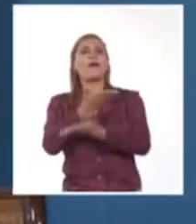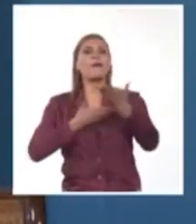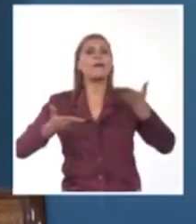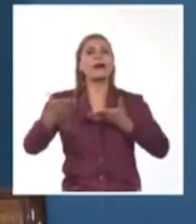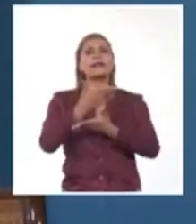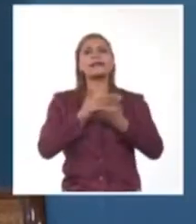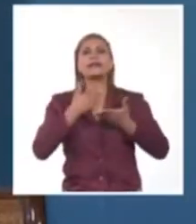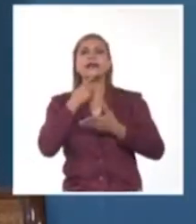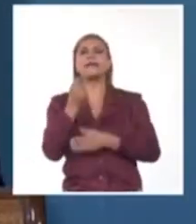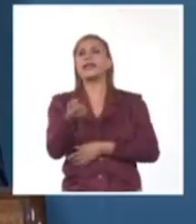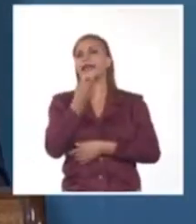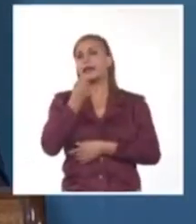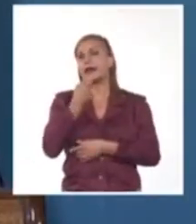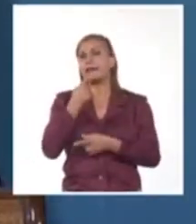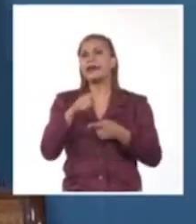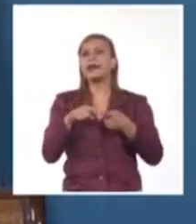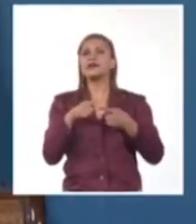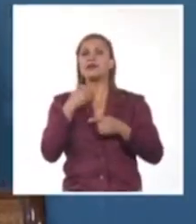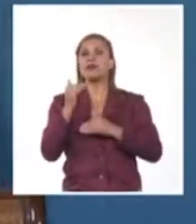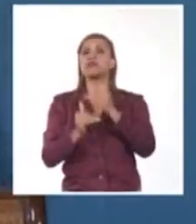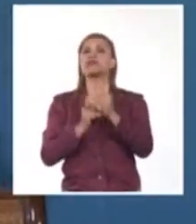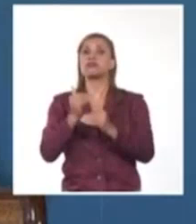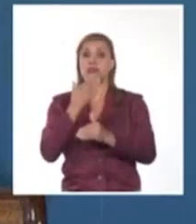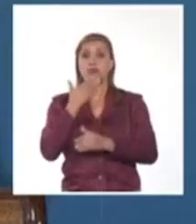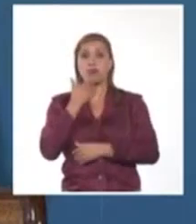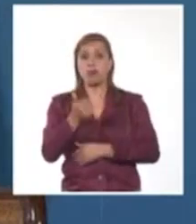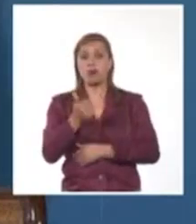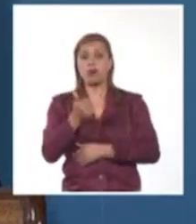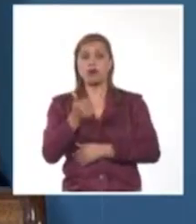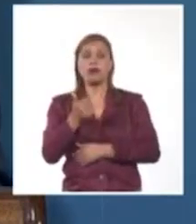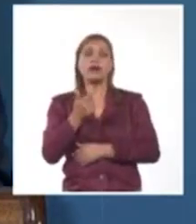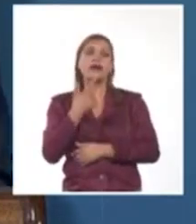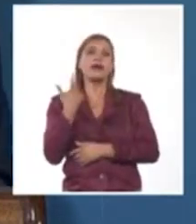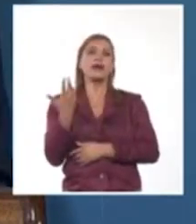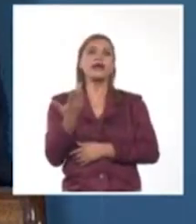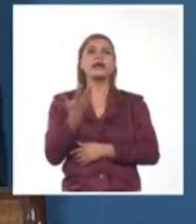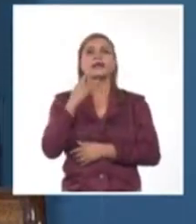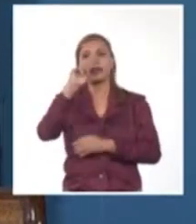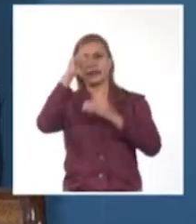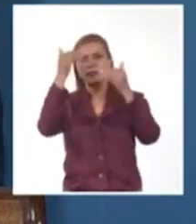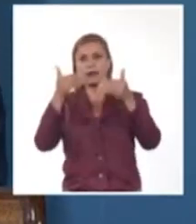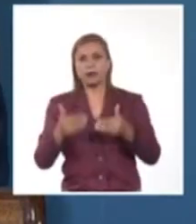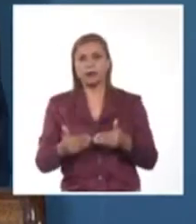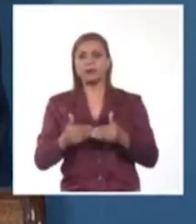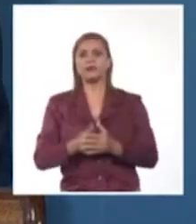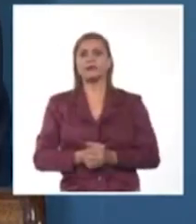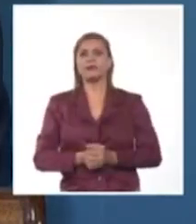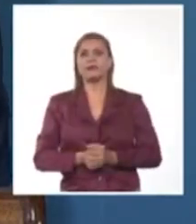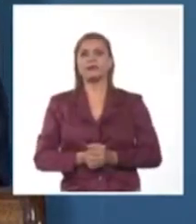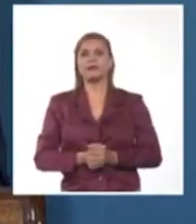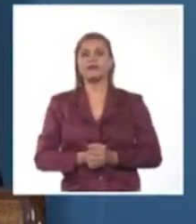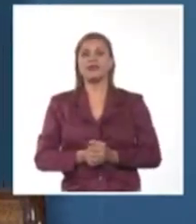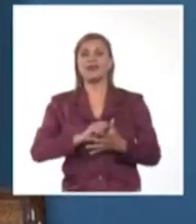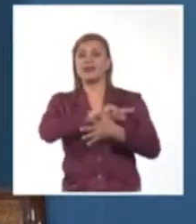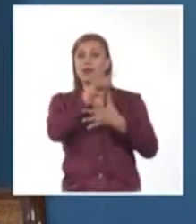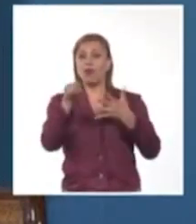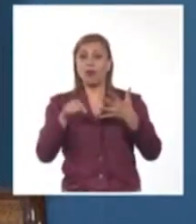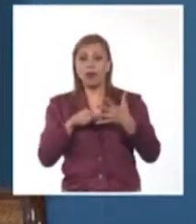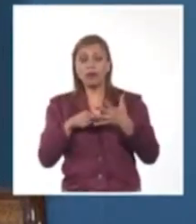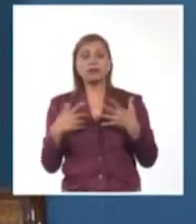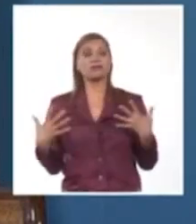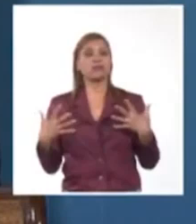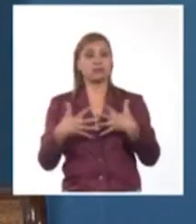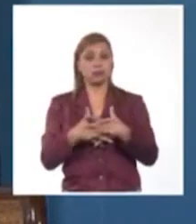y medicamentos avanzados en el ámbito de salud harían